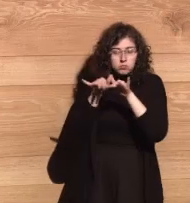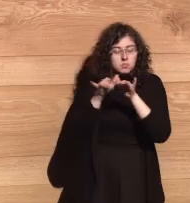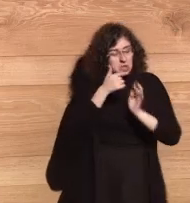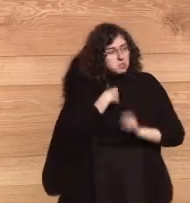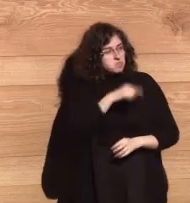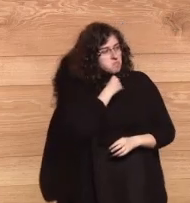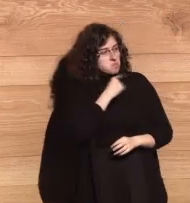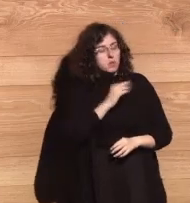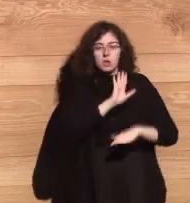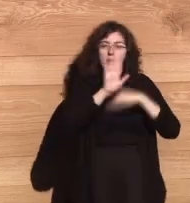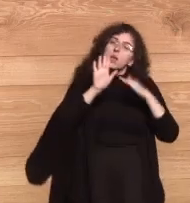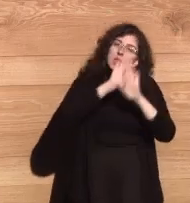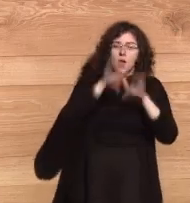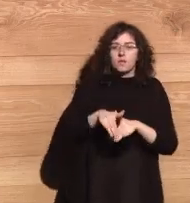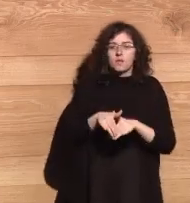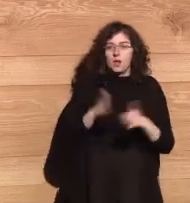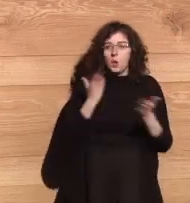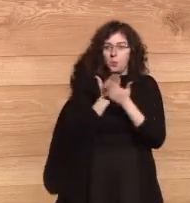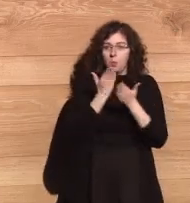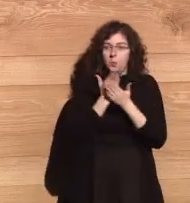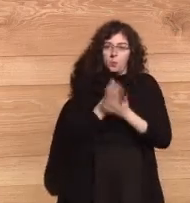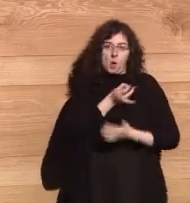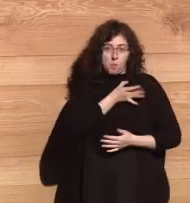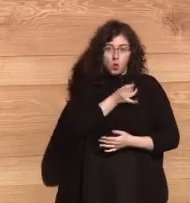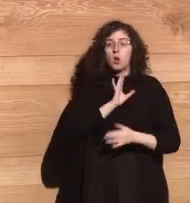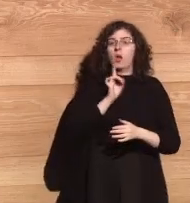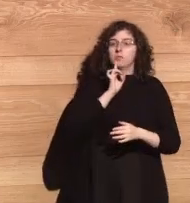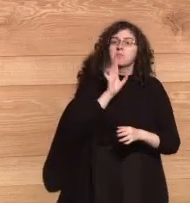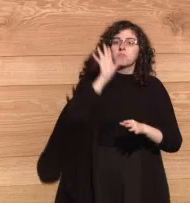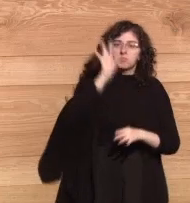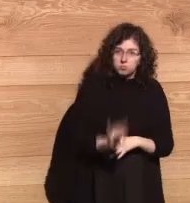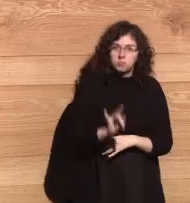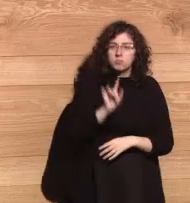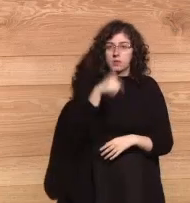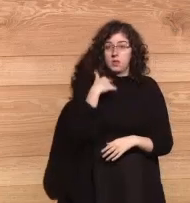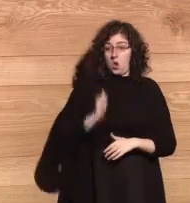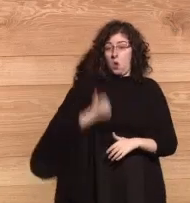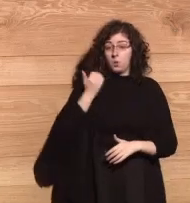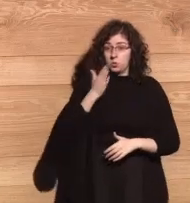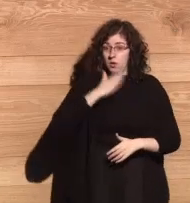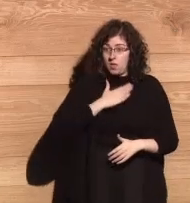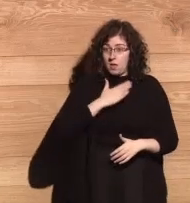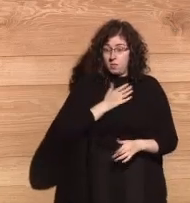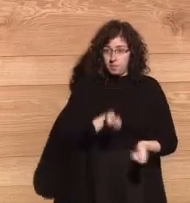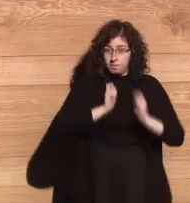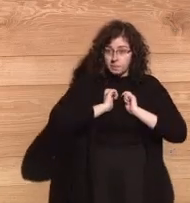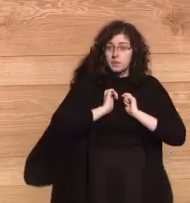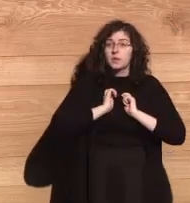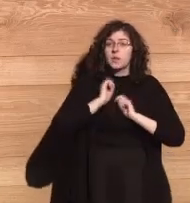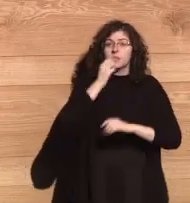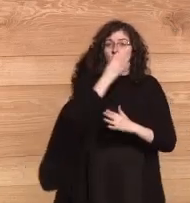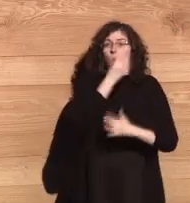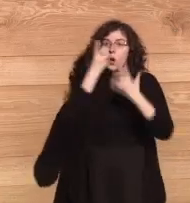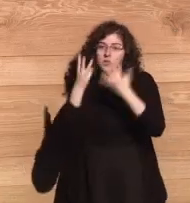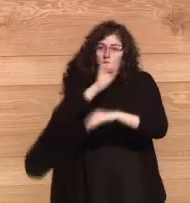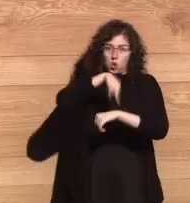final terminaron proponiéndolo a Moncloa, que accedieron. Y por suerte me dieron la oportunidad a mí pues para hacer esa cobertura, esas 48